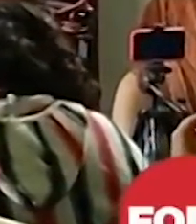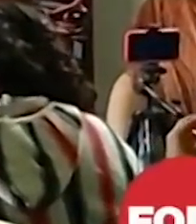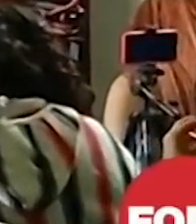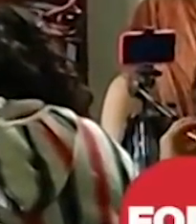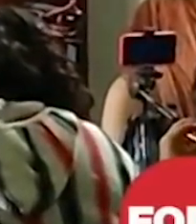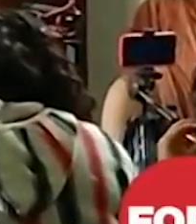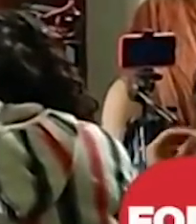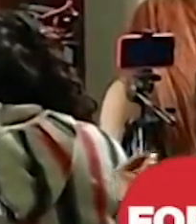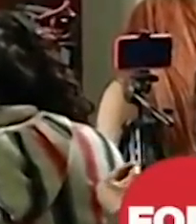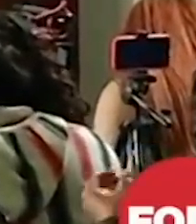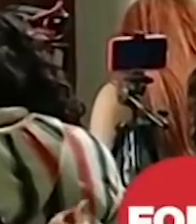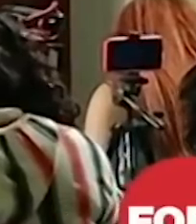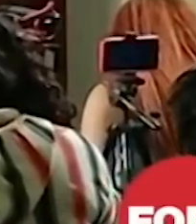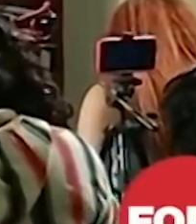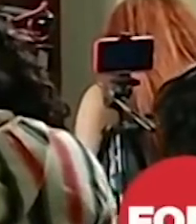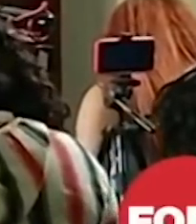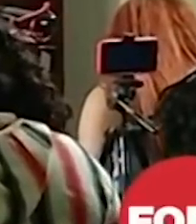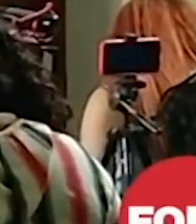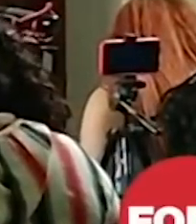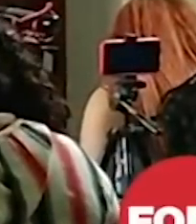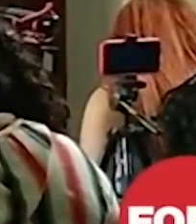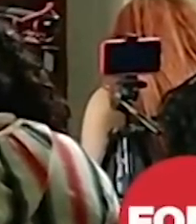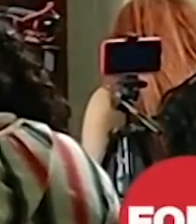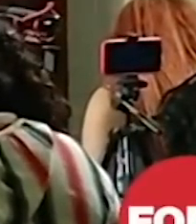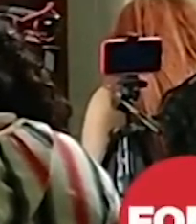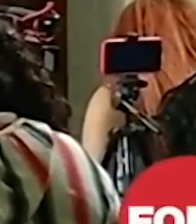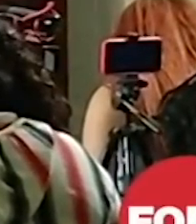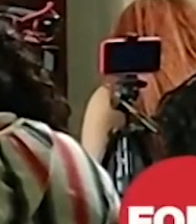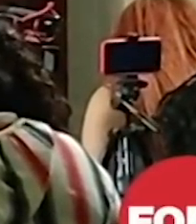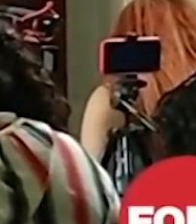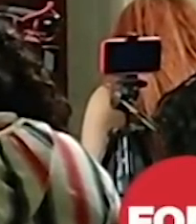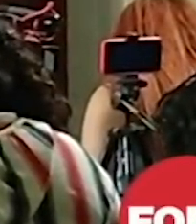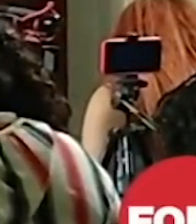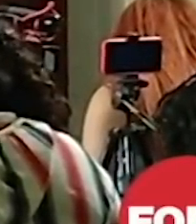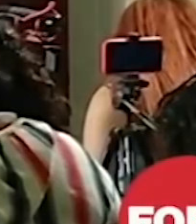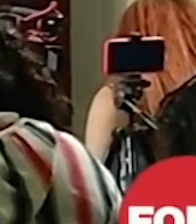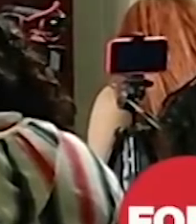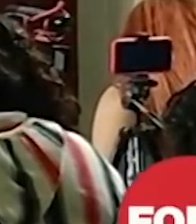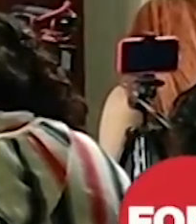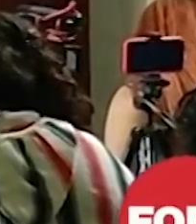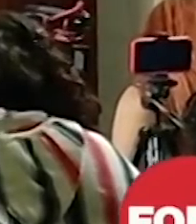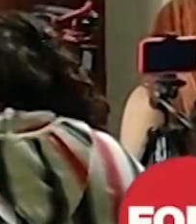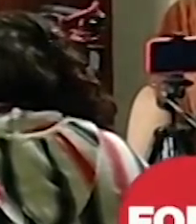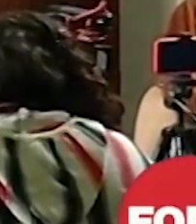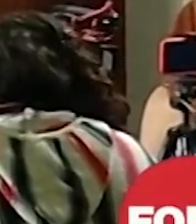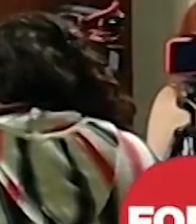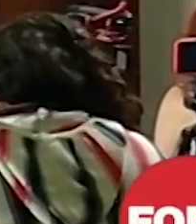actualizadas, pronósticos, probablemente contrasten la situación de México con la de otros